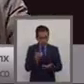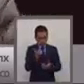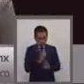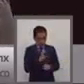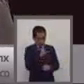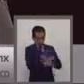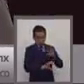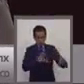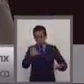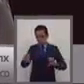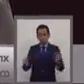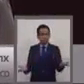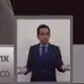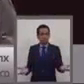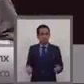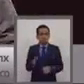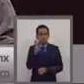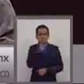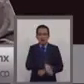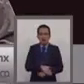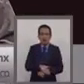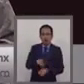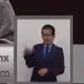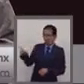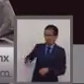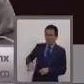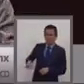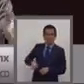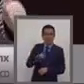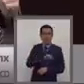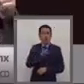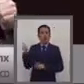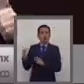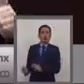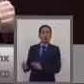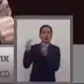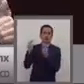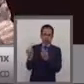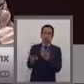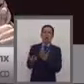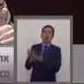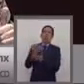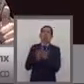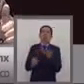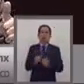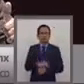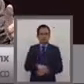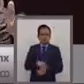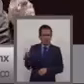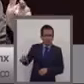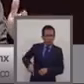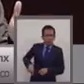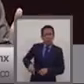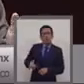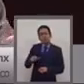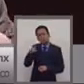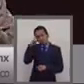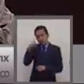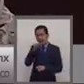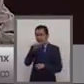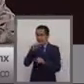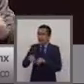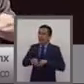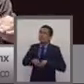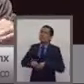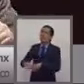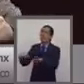los negocios del sexenio. Este gobierno ha gastado tan solo en publicidad oficial y en repartir tablets, que fue